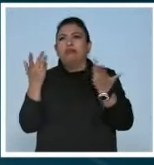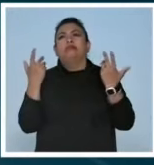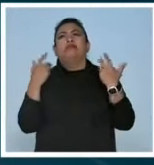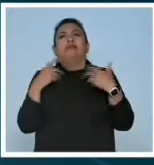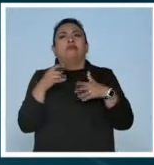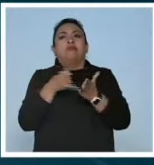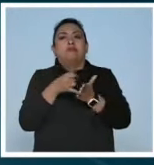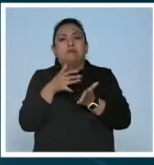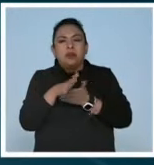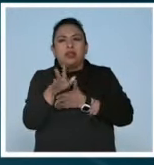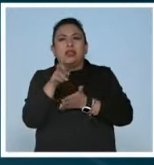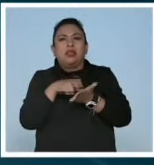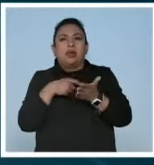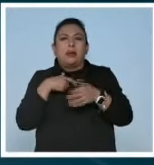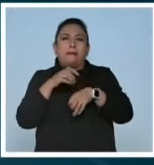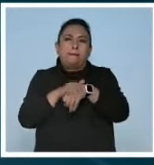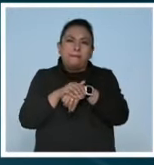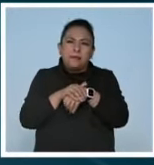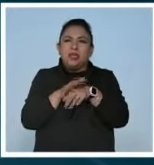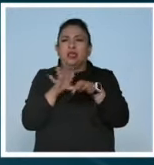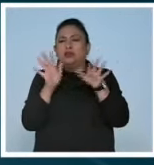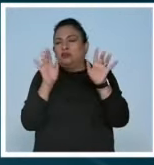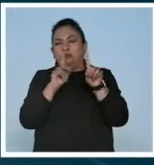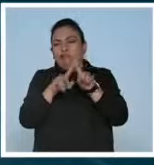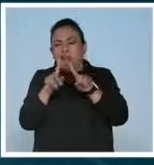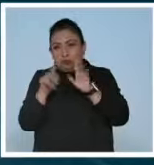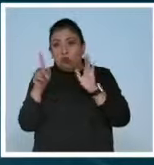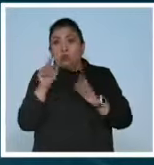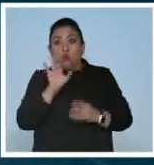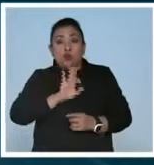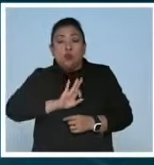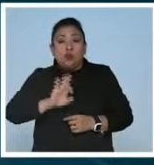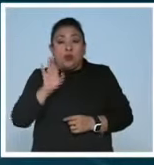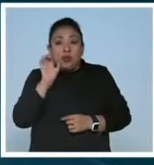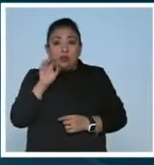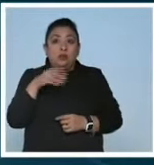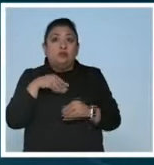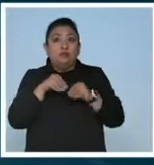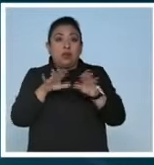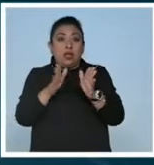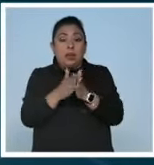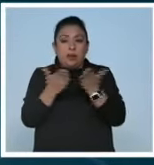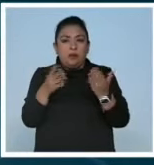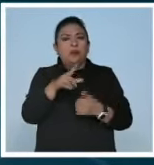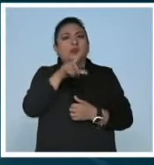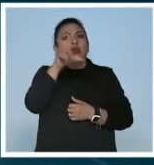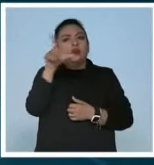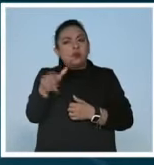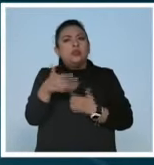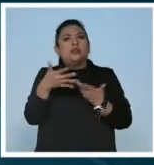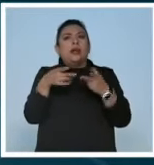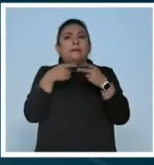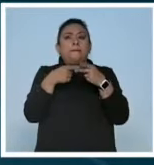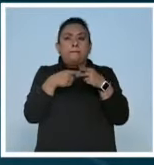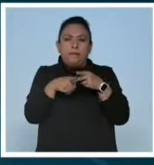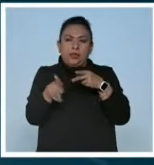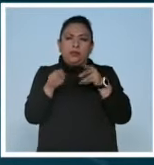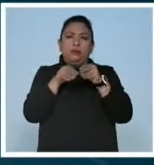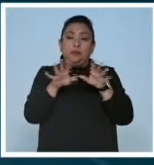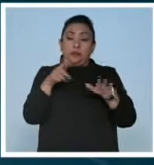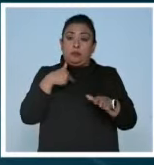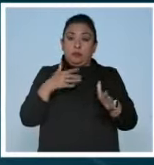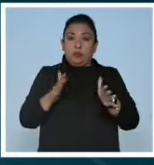de imprenta de editores amigos míos, etcétera, logré publicar. Y después ya empecé a publicar, y a mí me